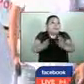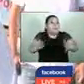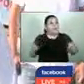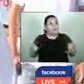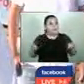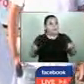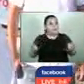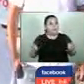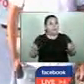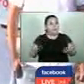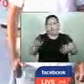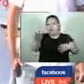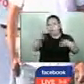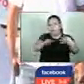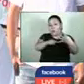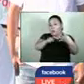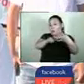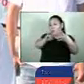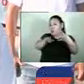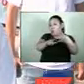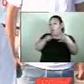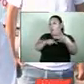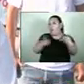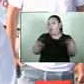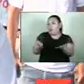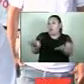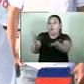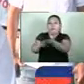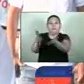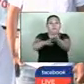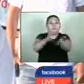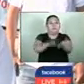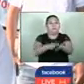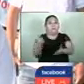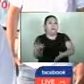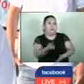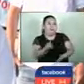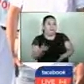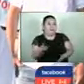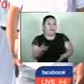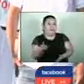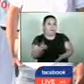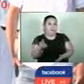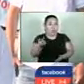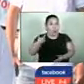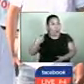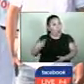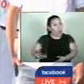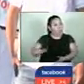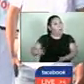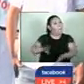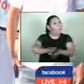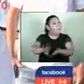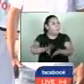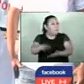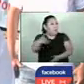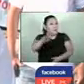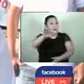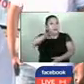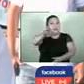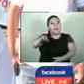A finales de julio se dieron a la tarea de contratar personas con onerosos salarios que rondan los 3